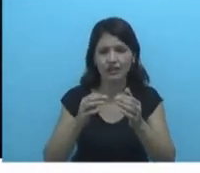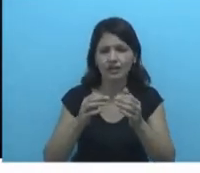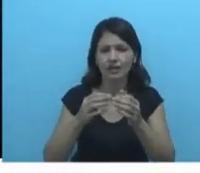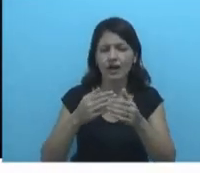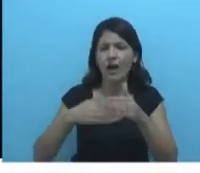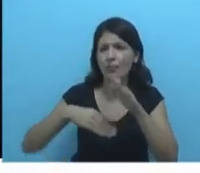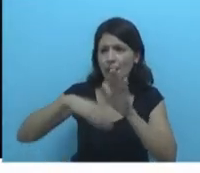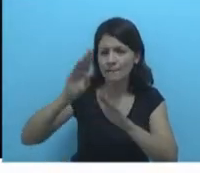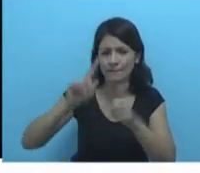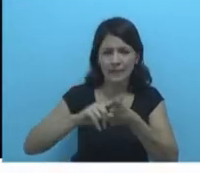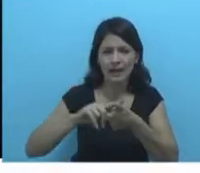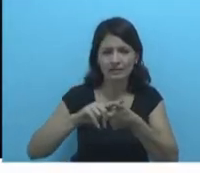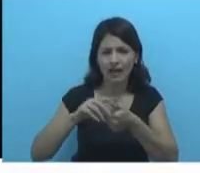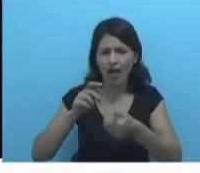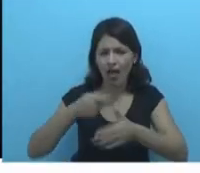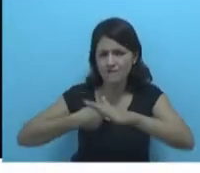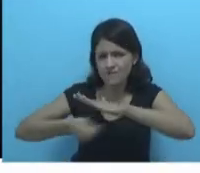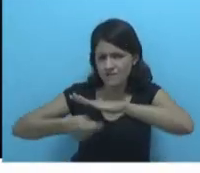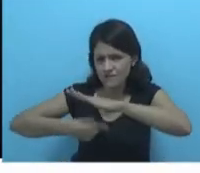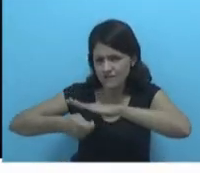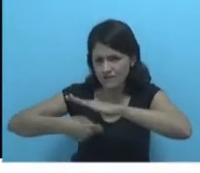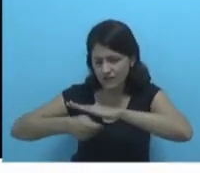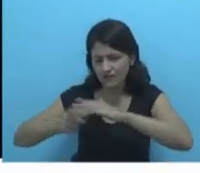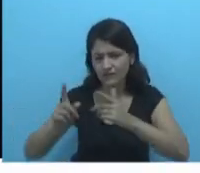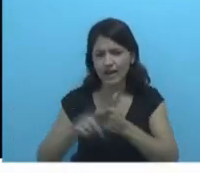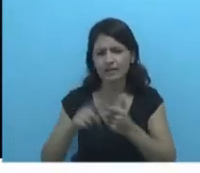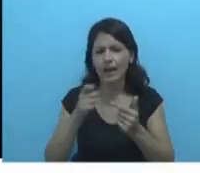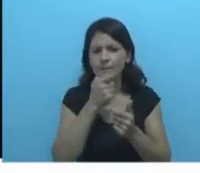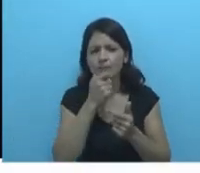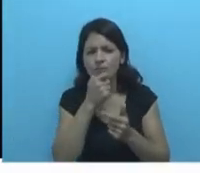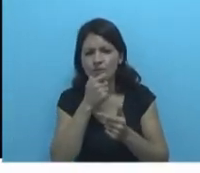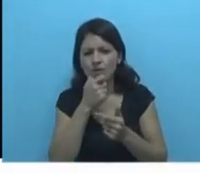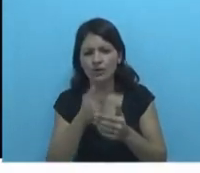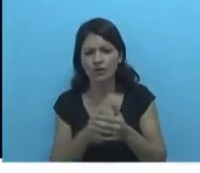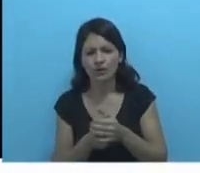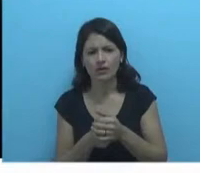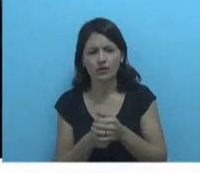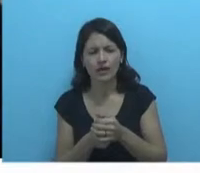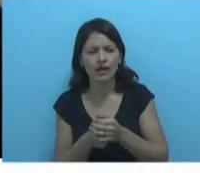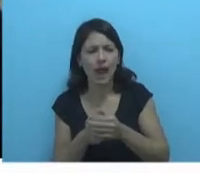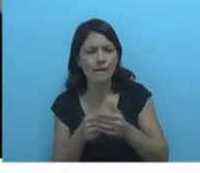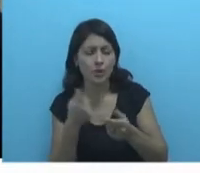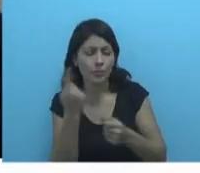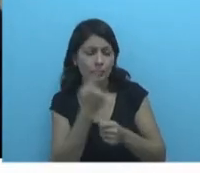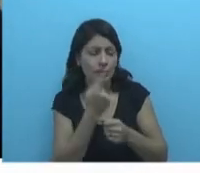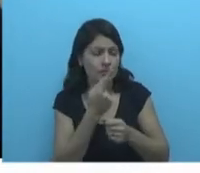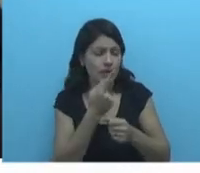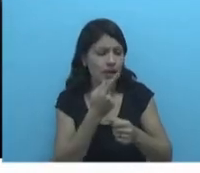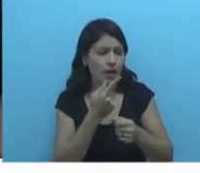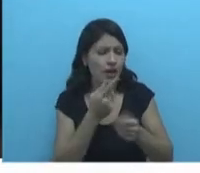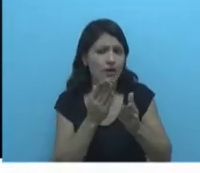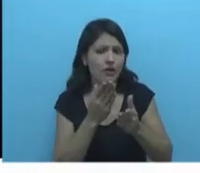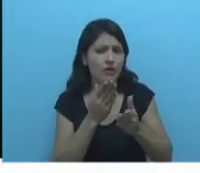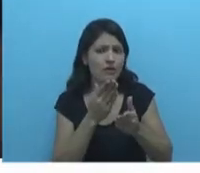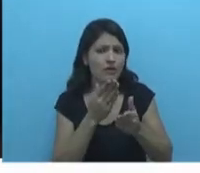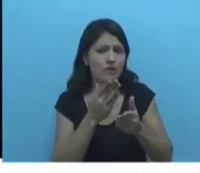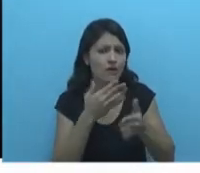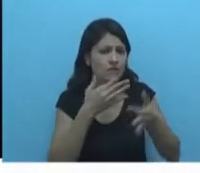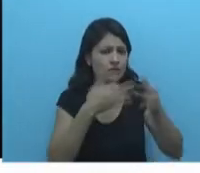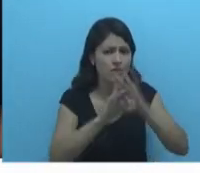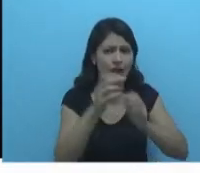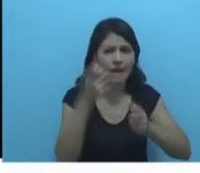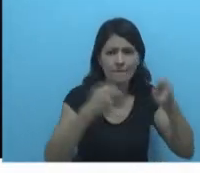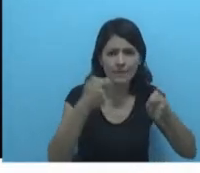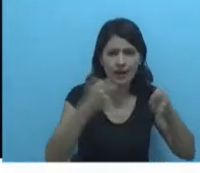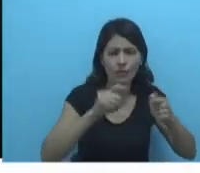hay contrabando, y se pasa por Paraguay lo que en realidad no se controla acá. Después todo eso lo